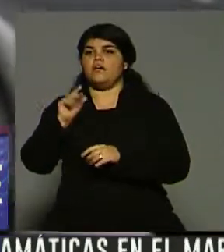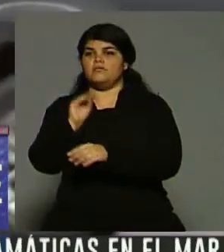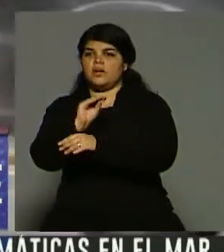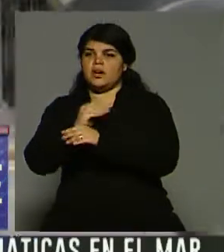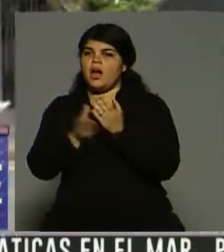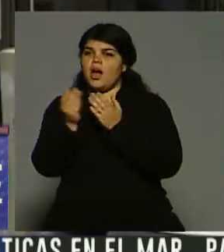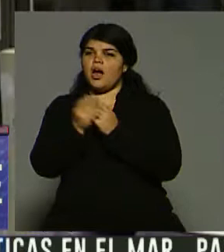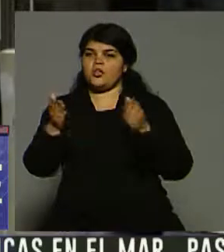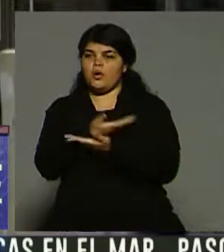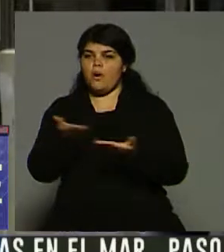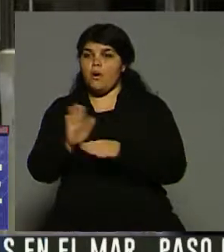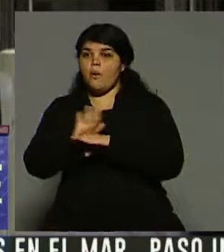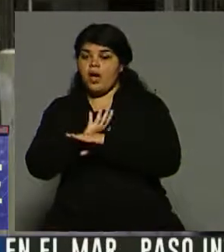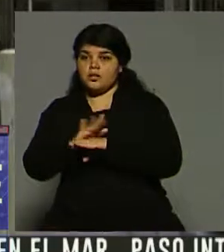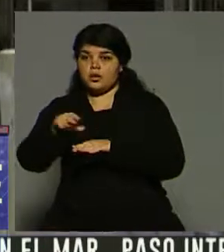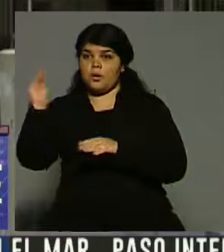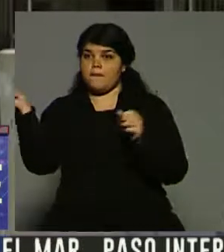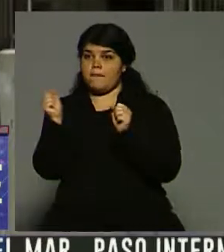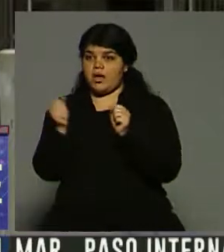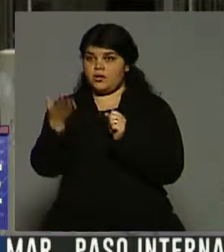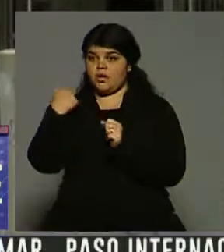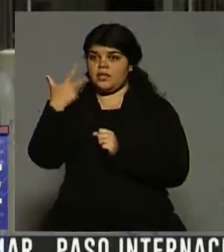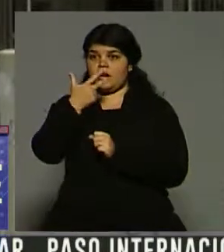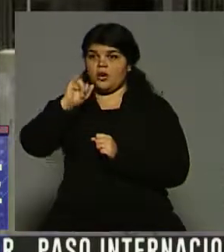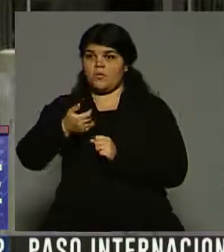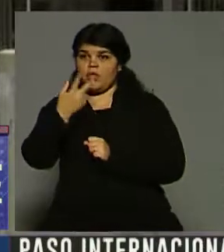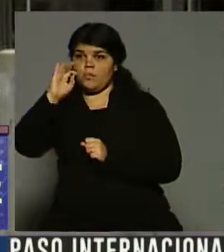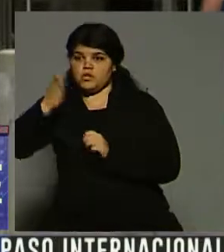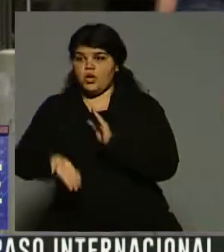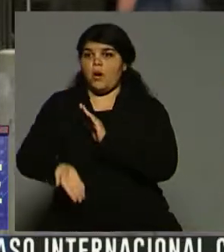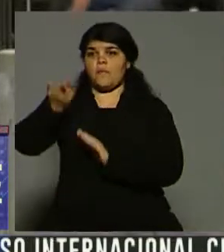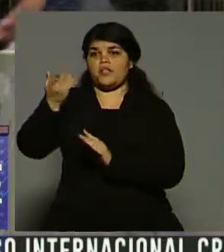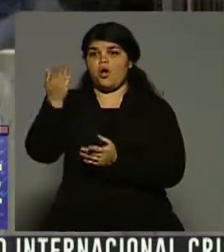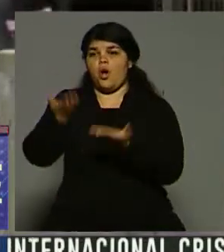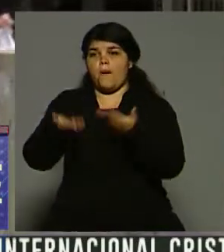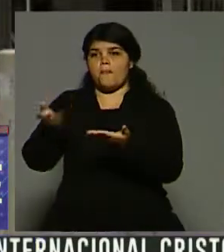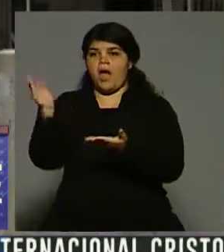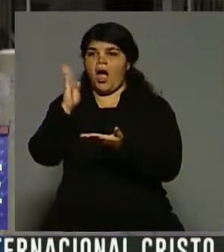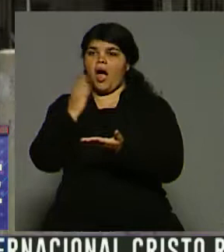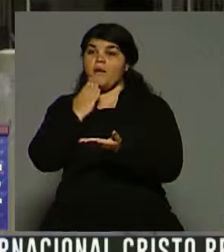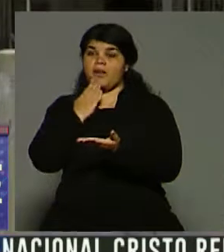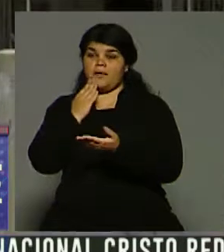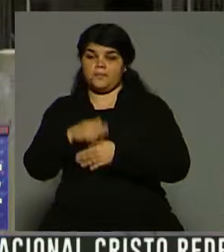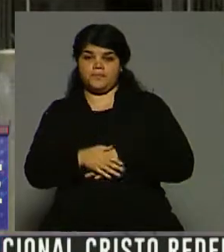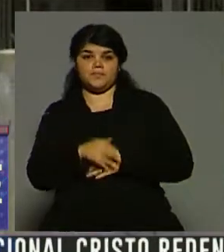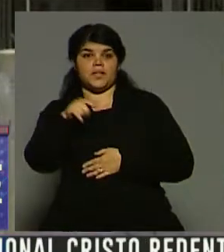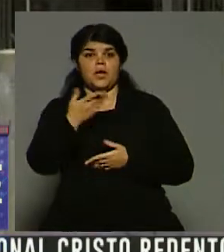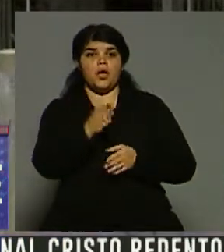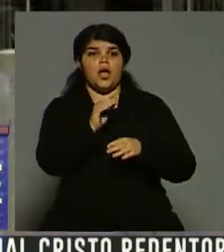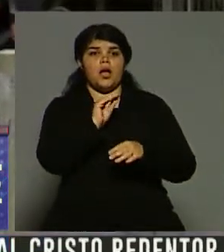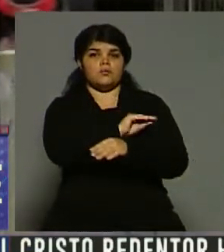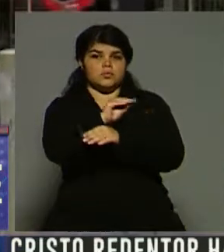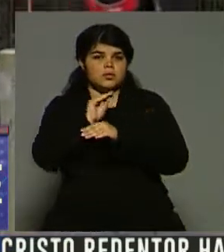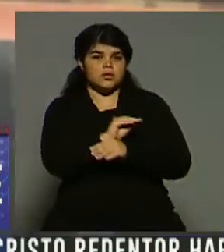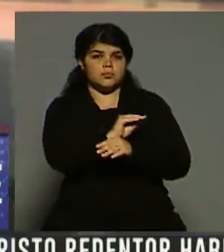del mes de mayo, que registró un aumento del 3,2% con respecto al mes de abril. En tanto, la canasta básica alimentaria